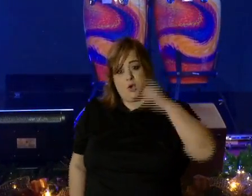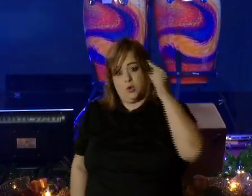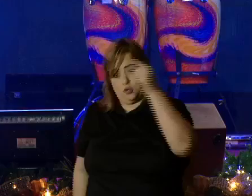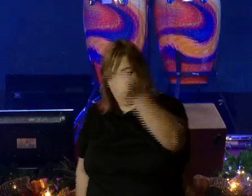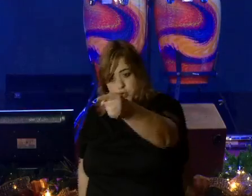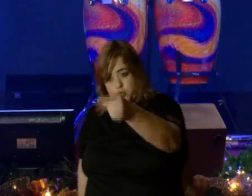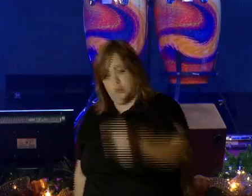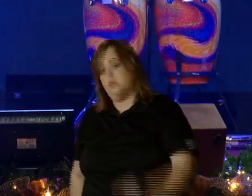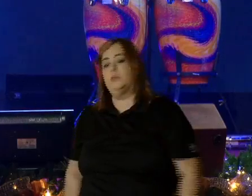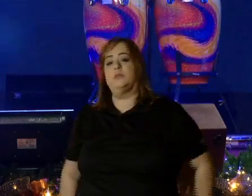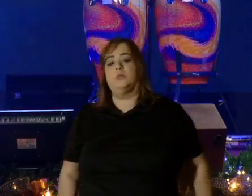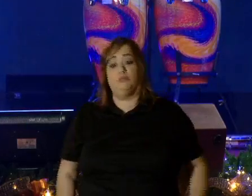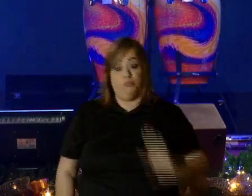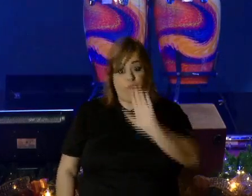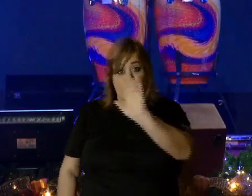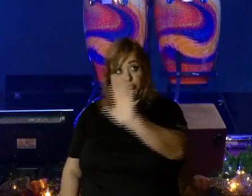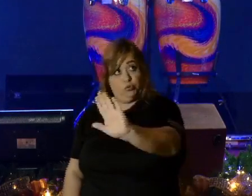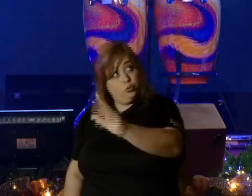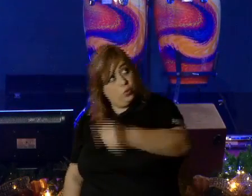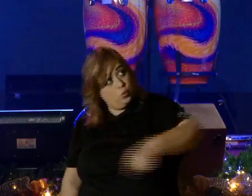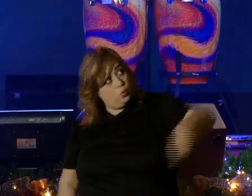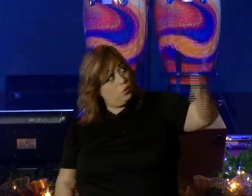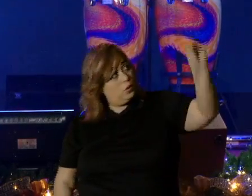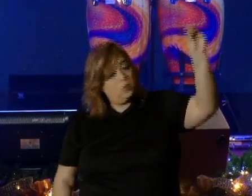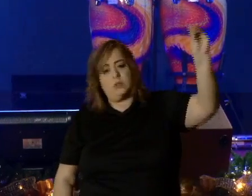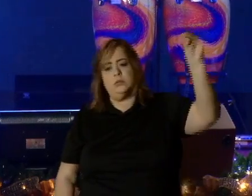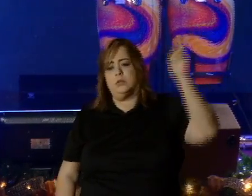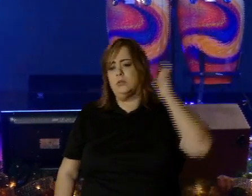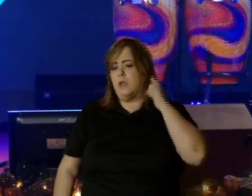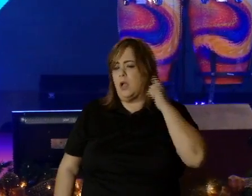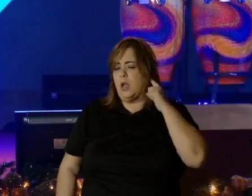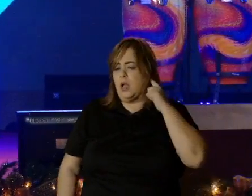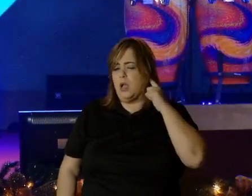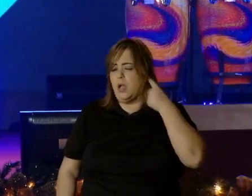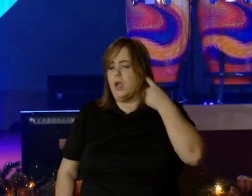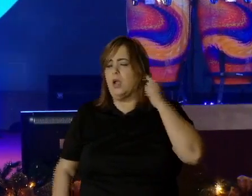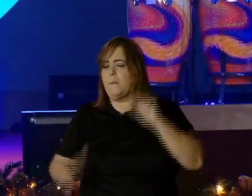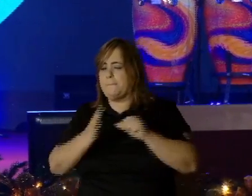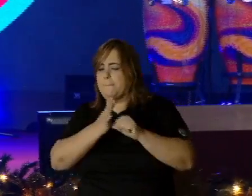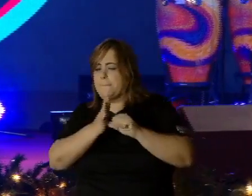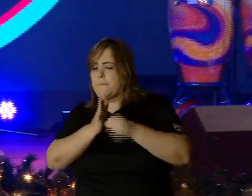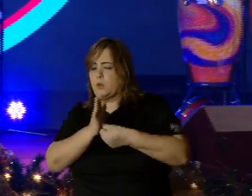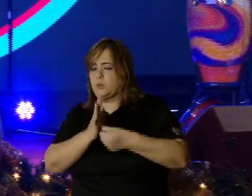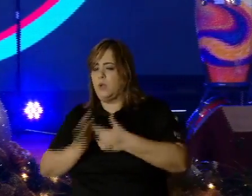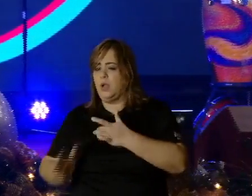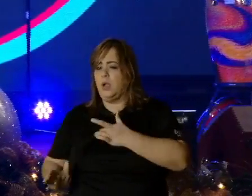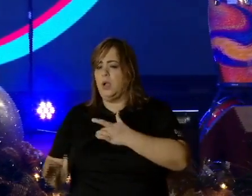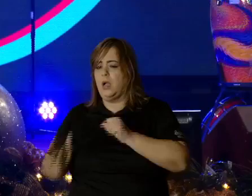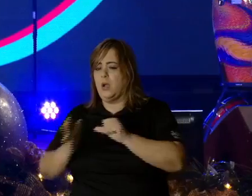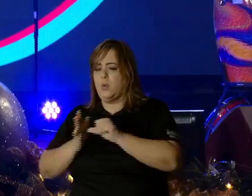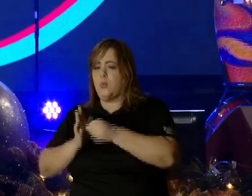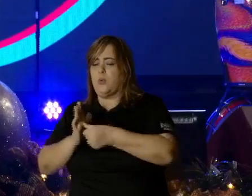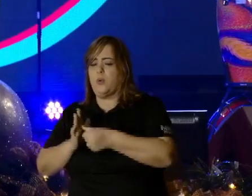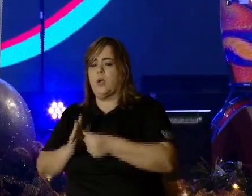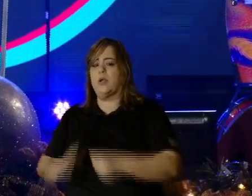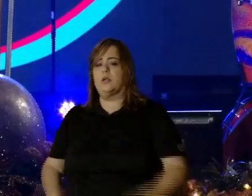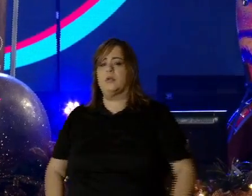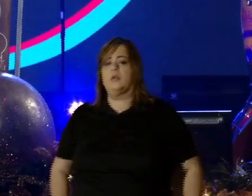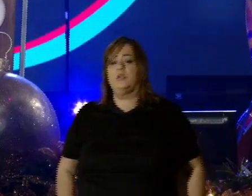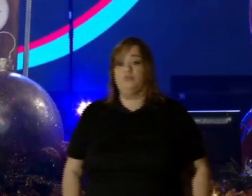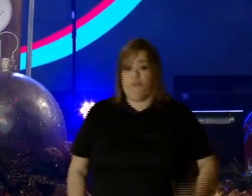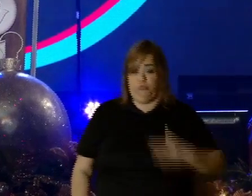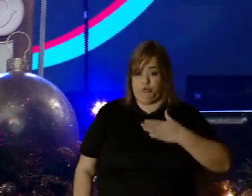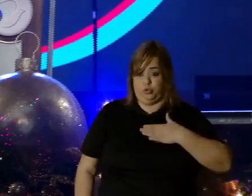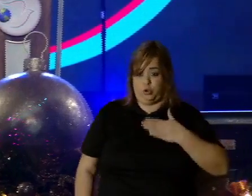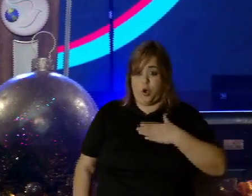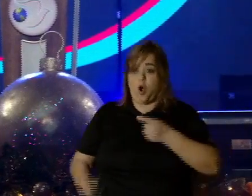Mío eres tú. Que eso te retumbe, que eso te suene en tu mente, en tu corazón. Donde quiera que tú vayas, yo soy del